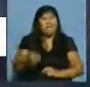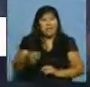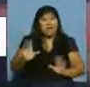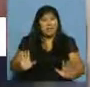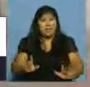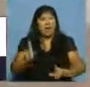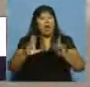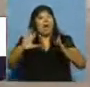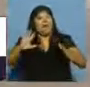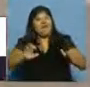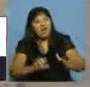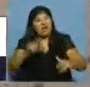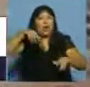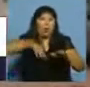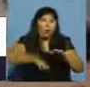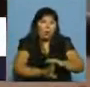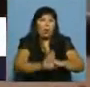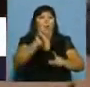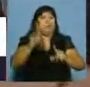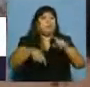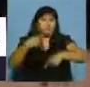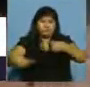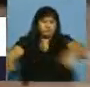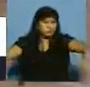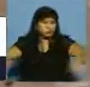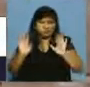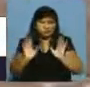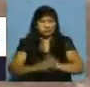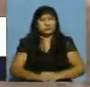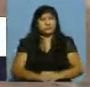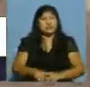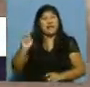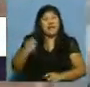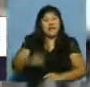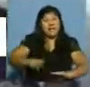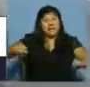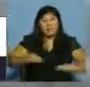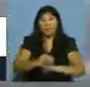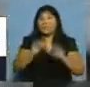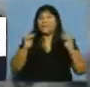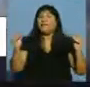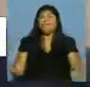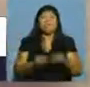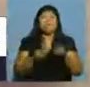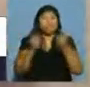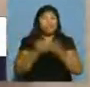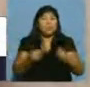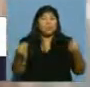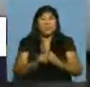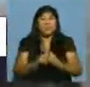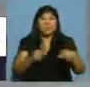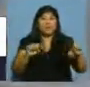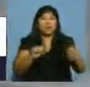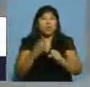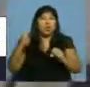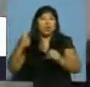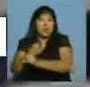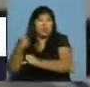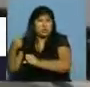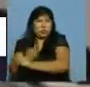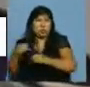zona, sino que la ruta está en muy malas condiciones, ¿no? Entonces, eso genera que los